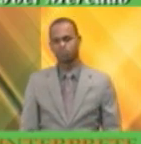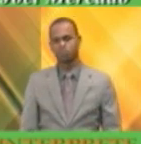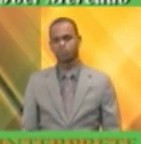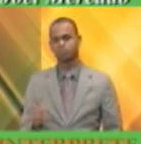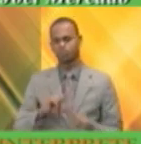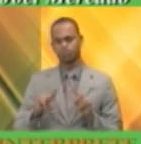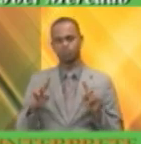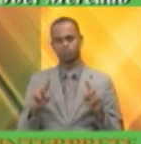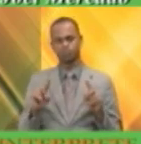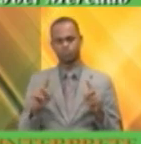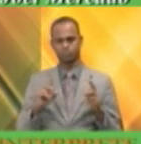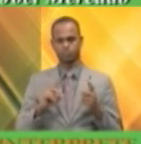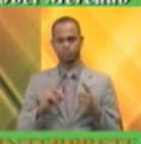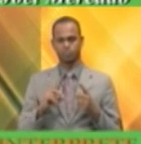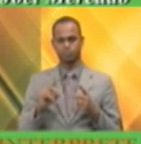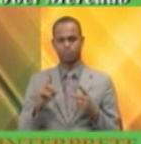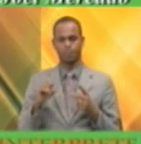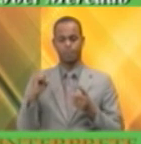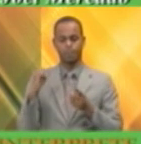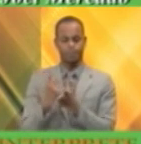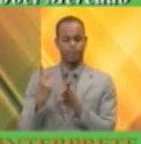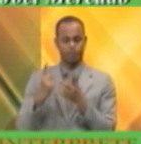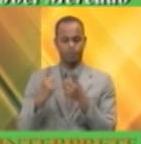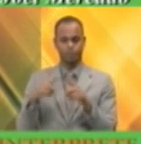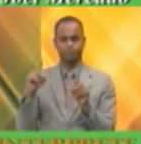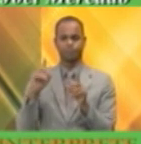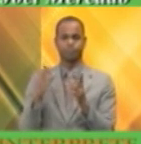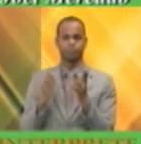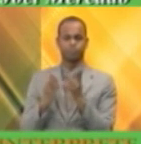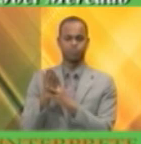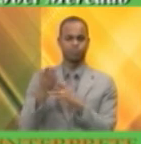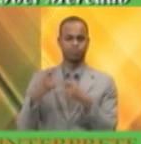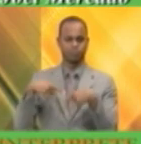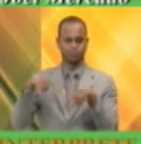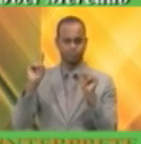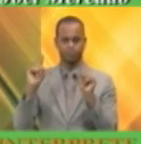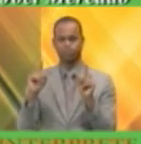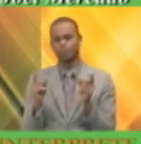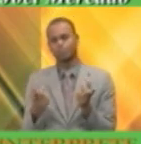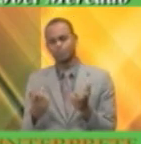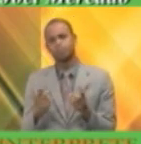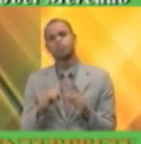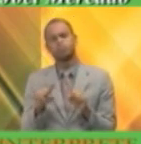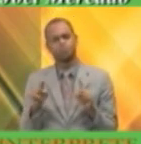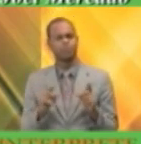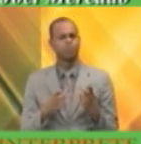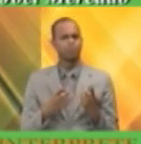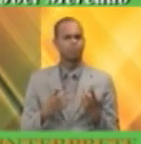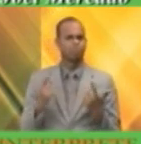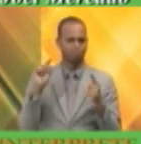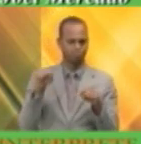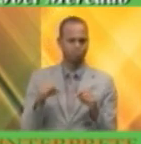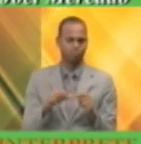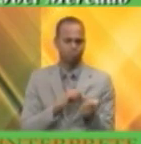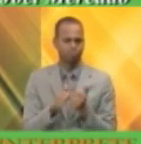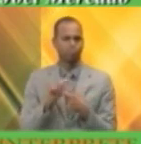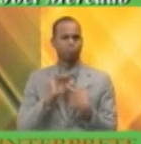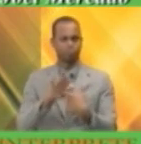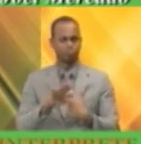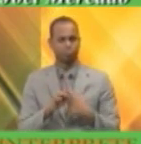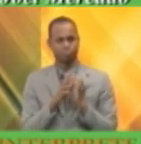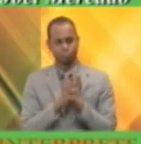llevar. Precisamente por eso. Pero hay mucho que nosotros en realidad estamos haciendo el esfuerzo y lo tenemos que